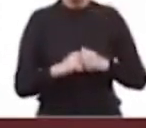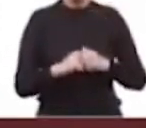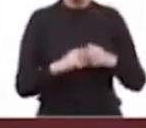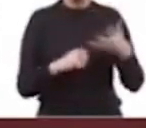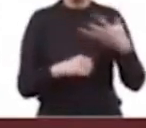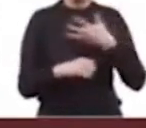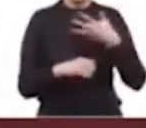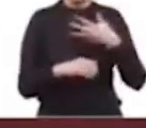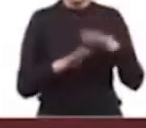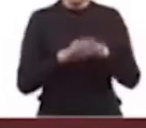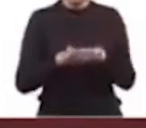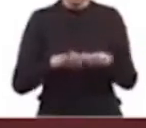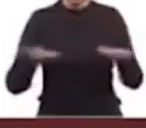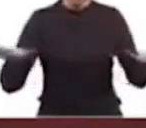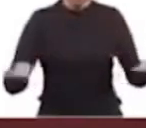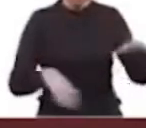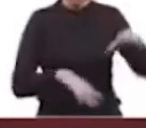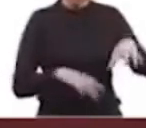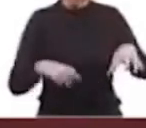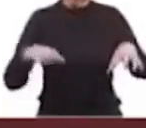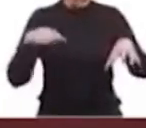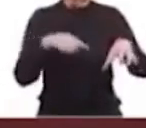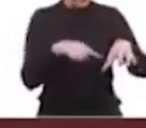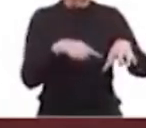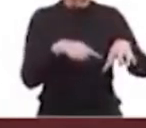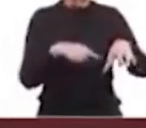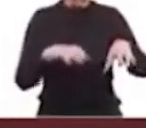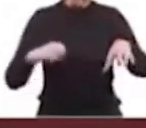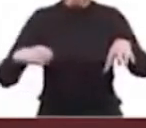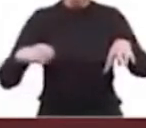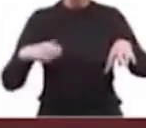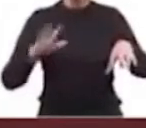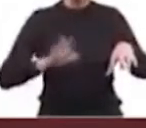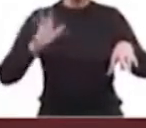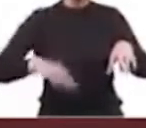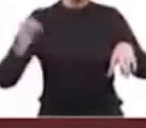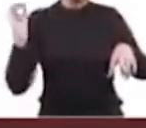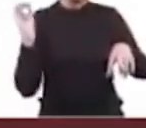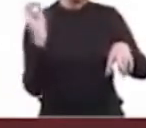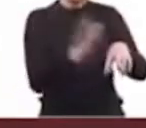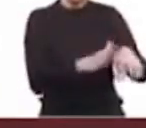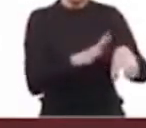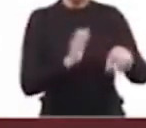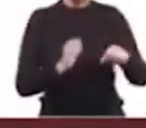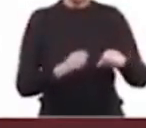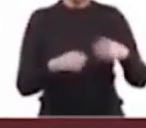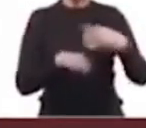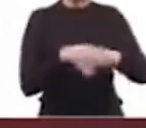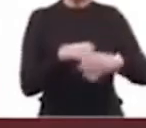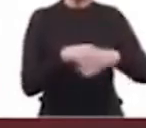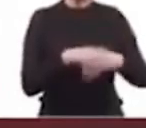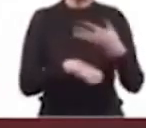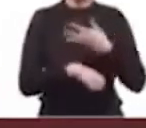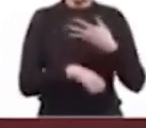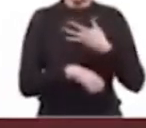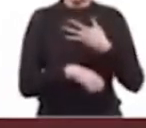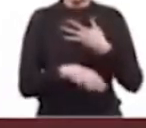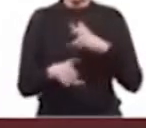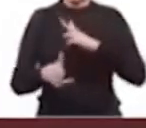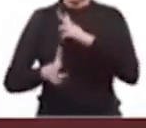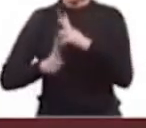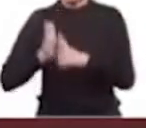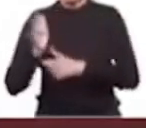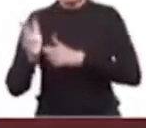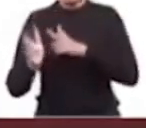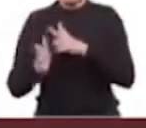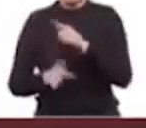en el piso por donde pasan los trenes, y que dicha caja, pues a la cual no puede tener acceso el propio